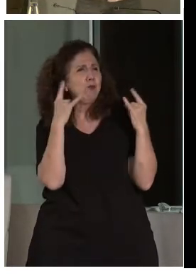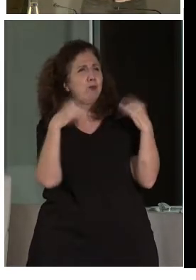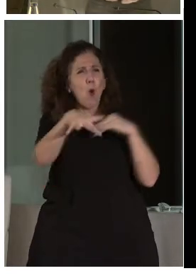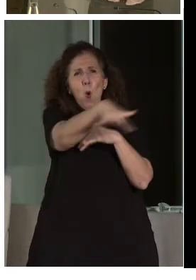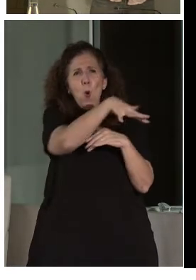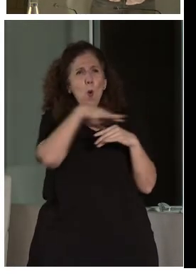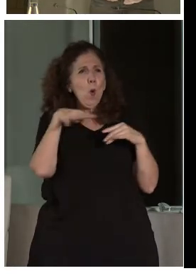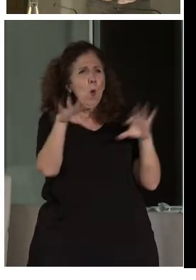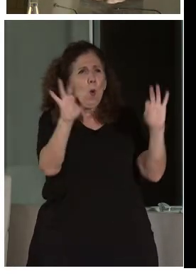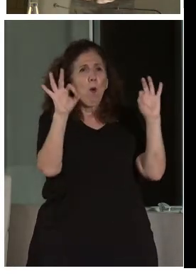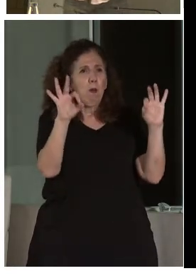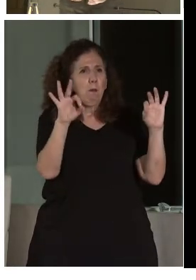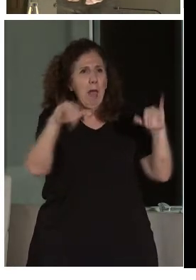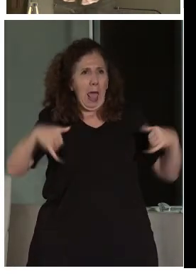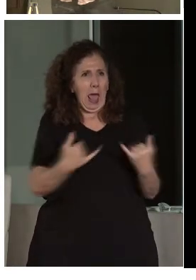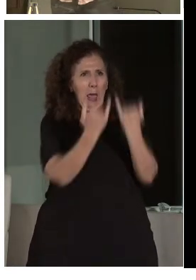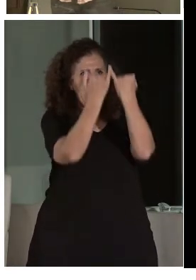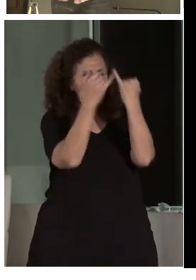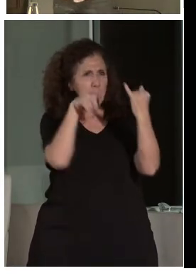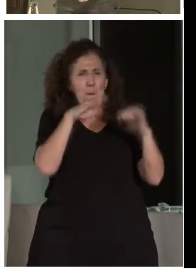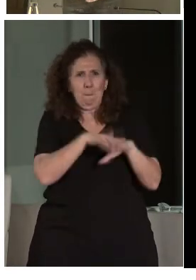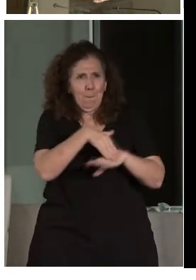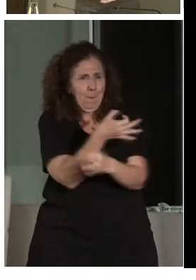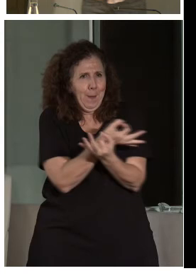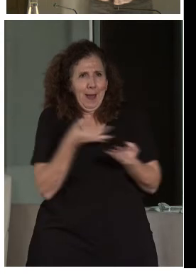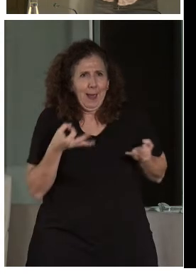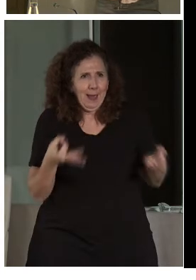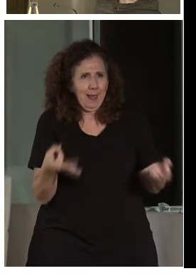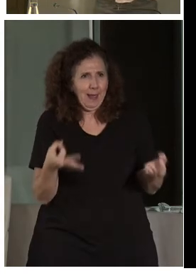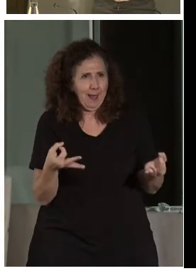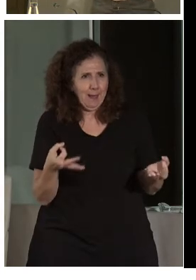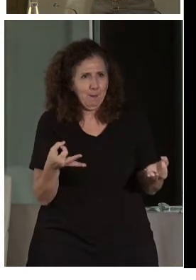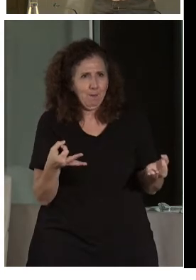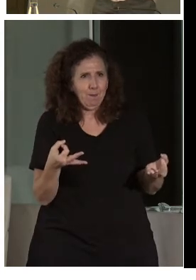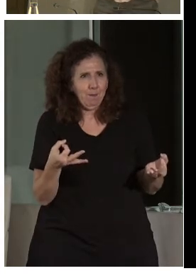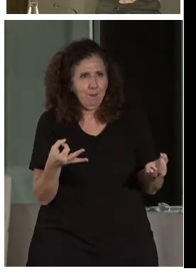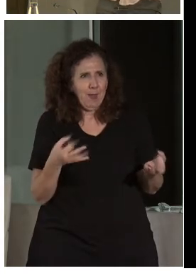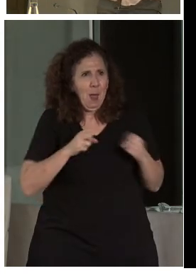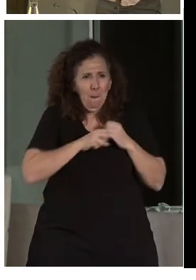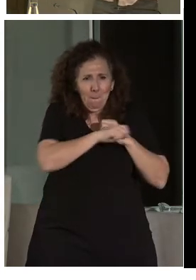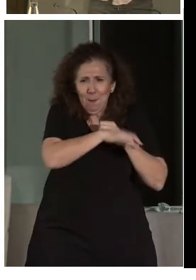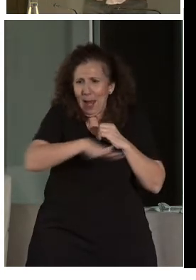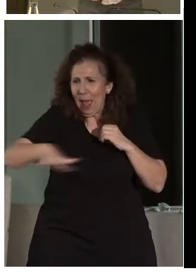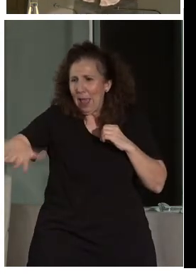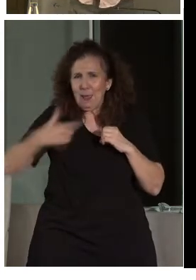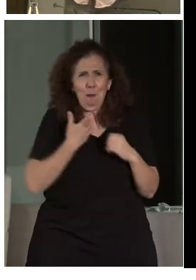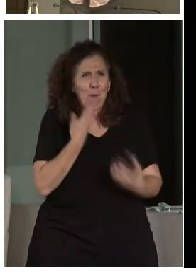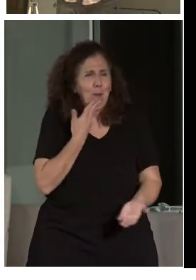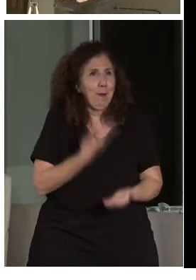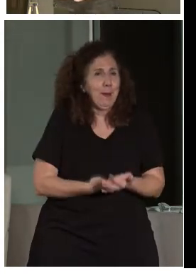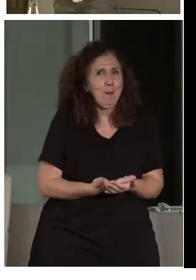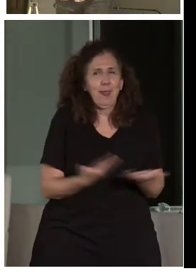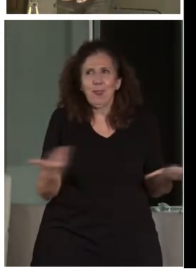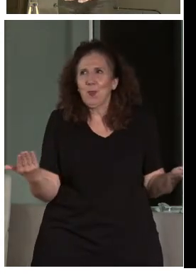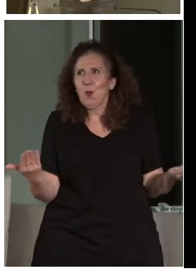claro, ellos han subido al Everest y decir, pero ir a Canarias, ¿para qué? Si eso es llano y hay playa, qué aburrimiento, ¿no? Y no se dan